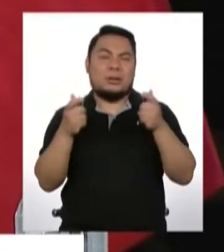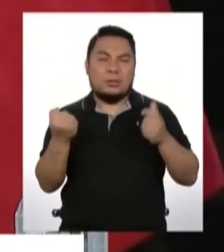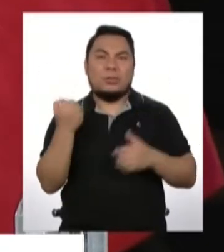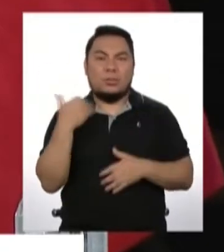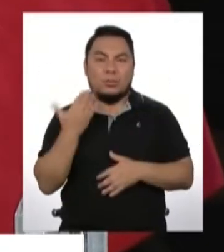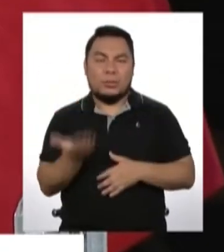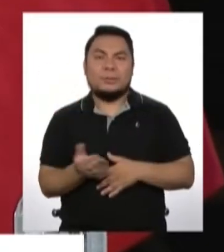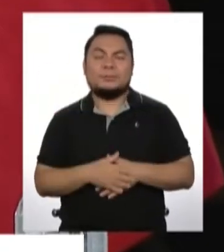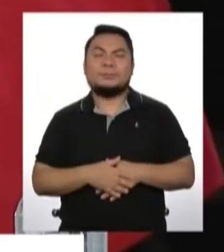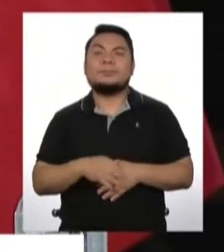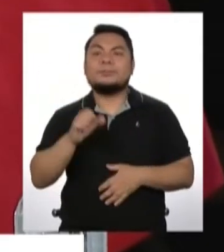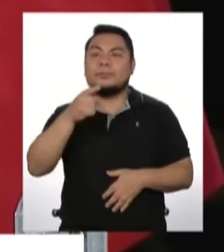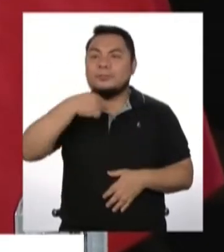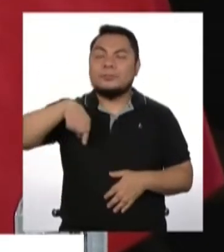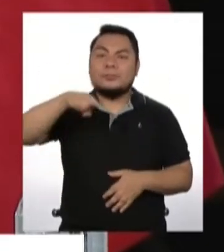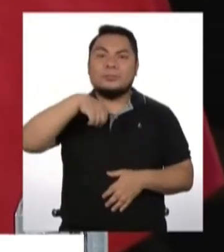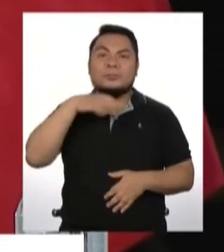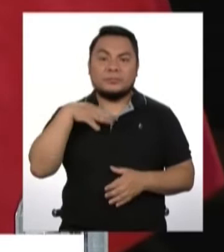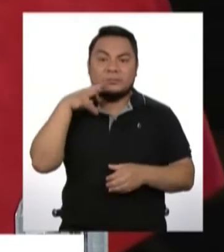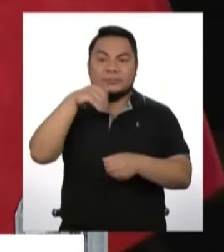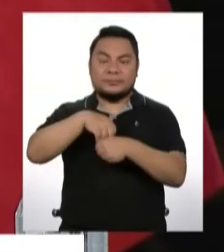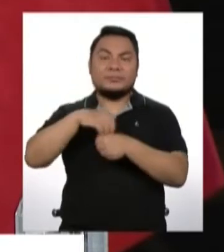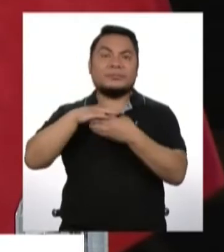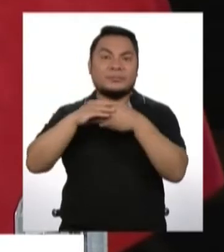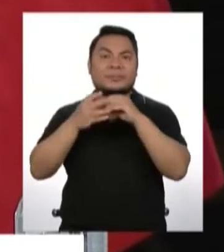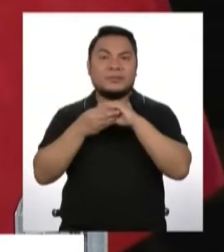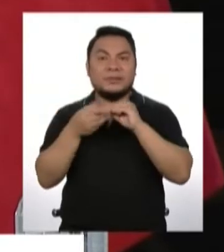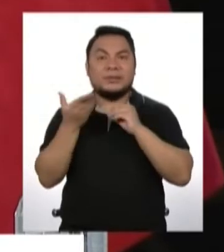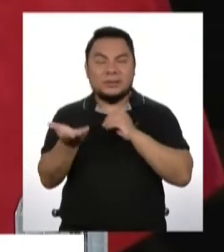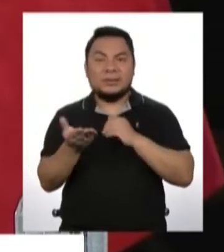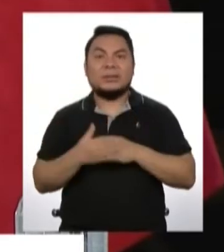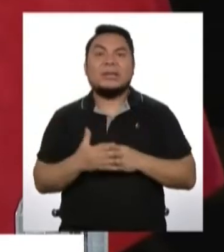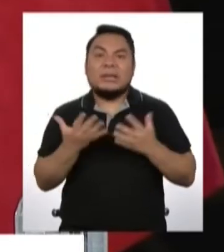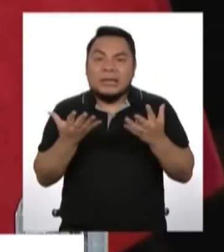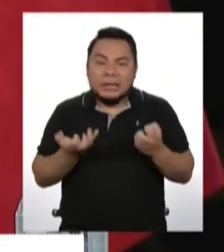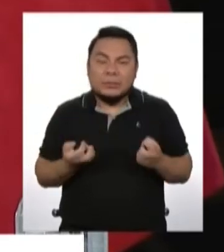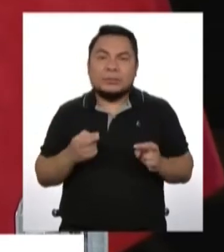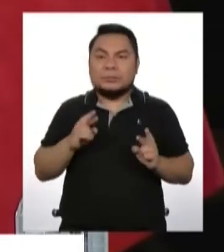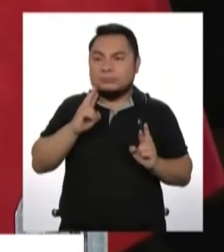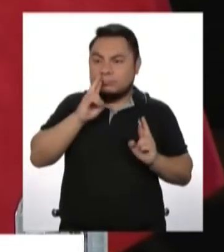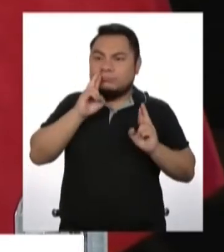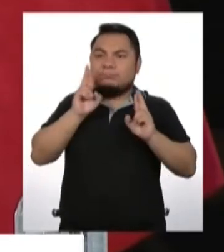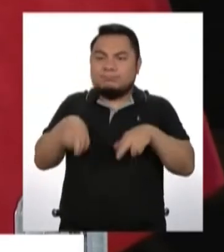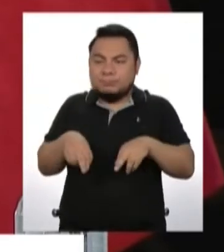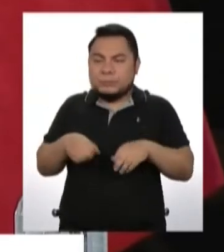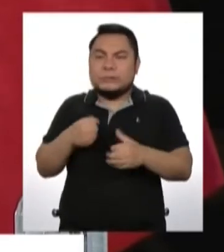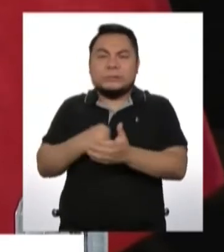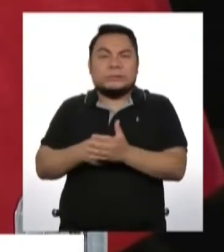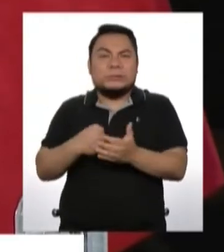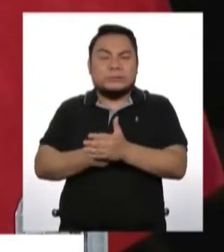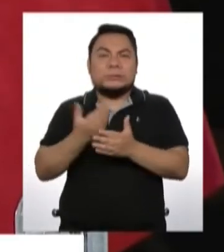complejo. Somos parte de esa historia y queremos responder